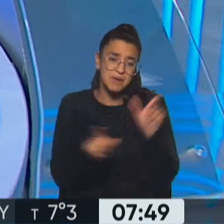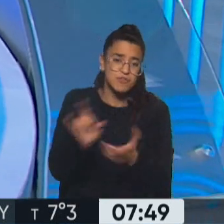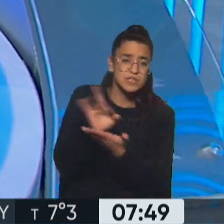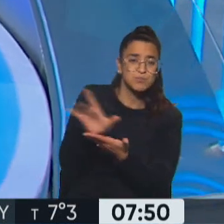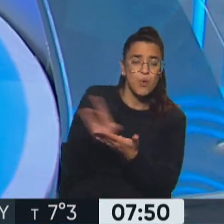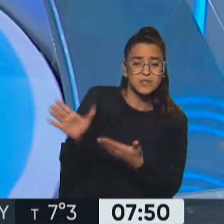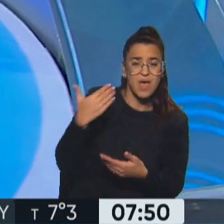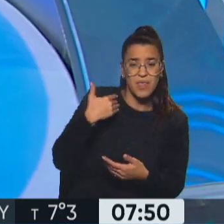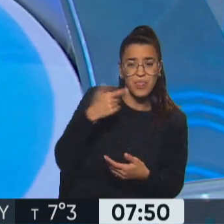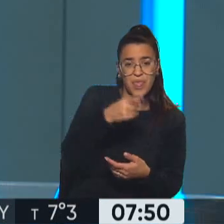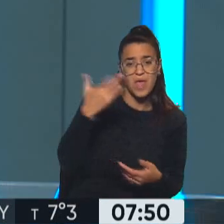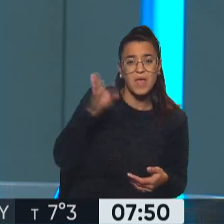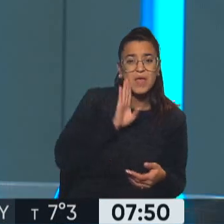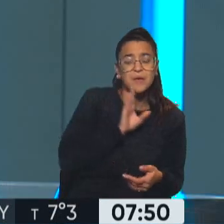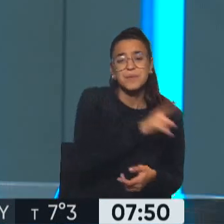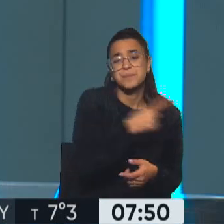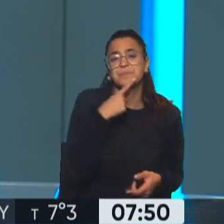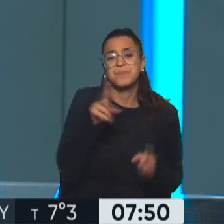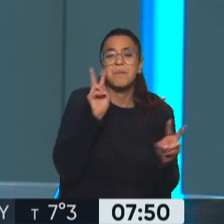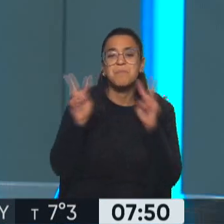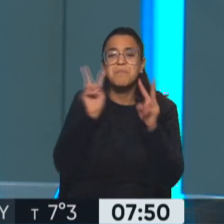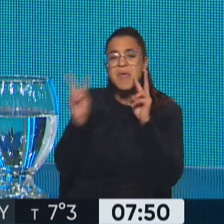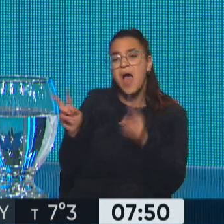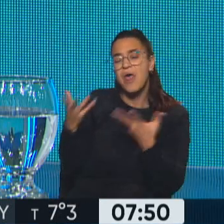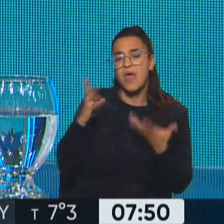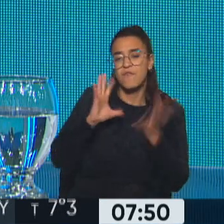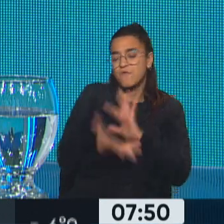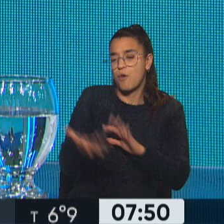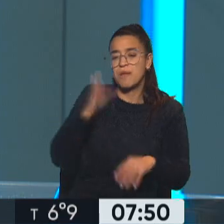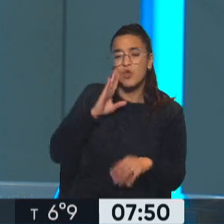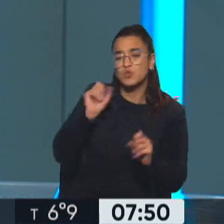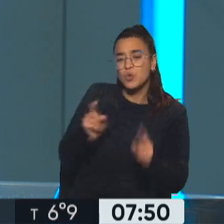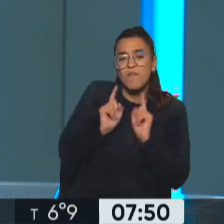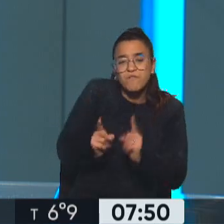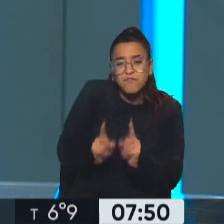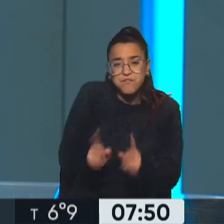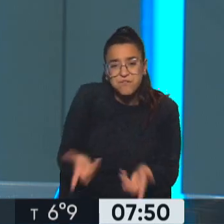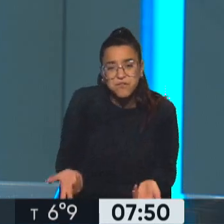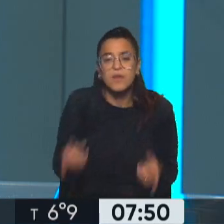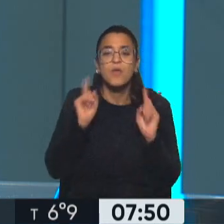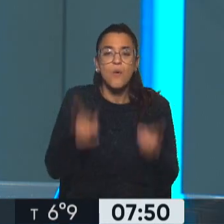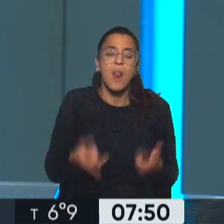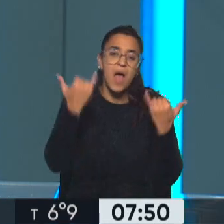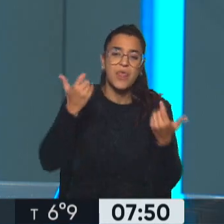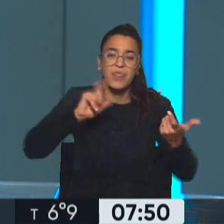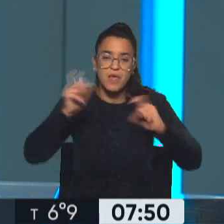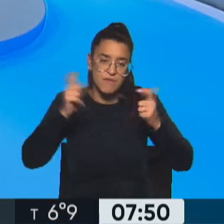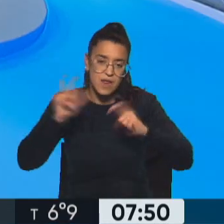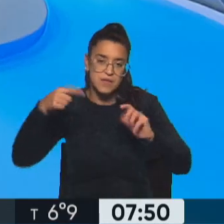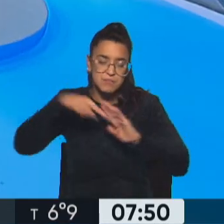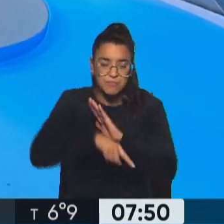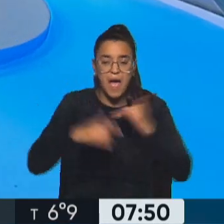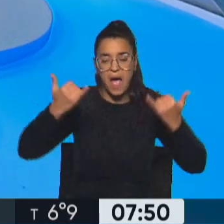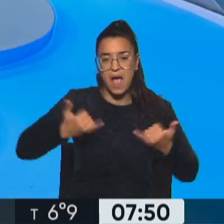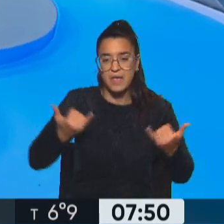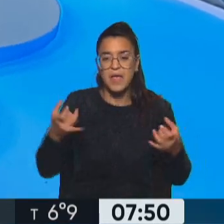expulsadas del país. La mirada imperialista, digo, Claro, Estados Unidos la sigue teniendo al margen. De todos modos, hay diferencias profundas Sí, entre pero